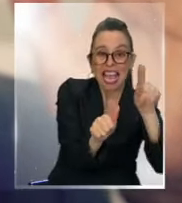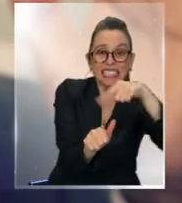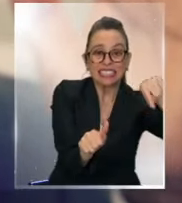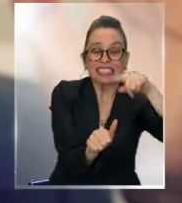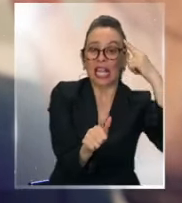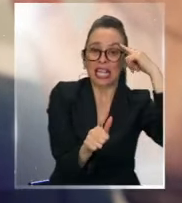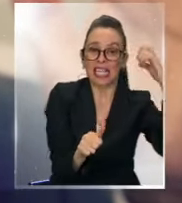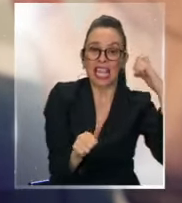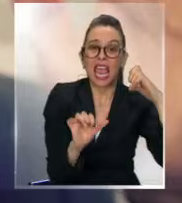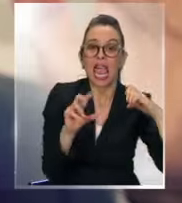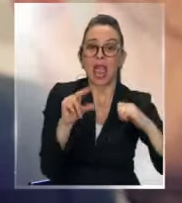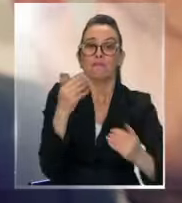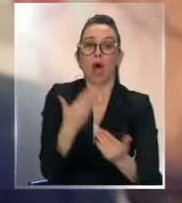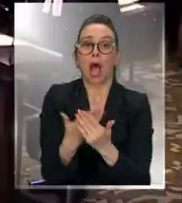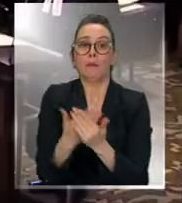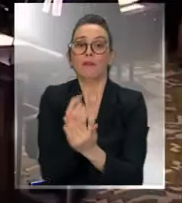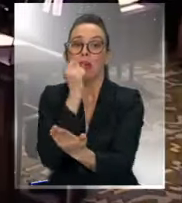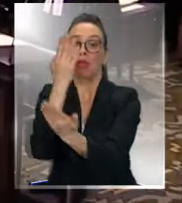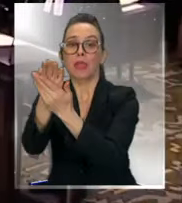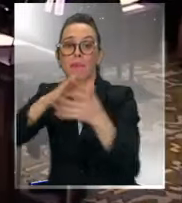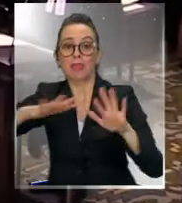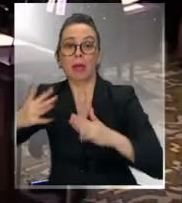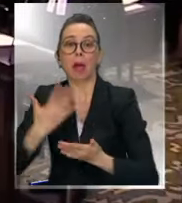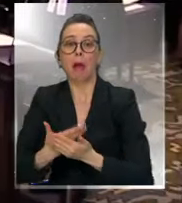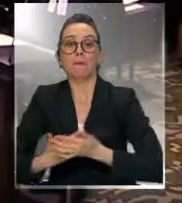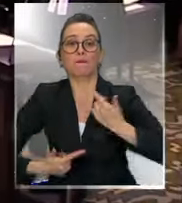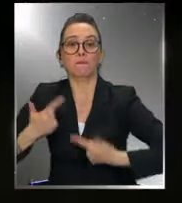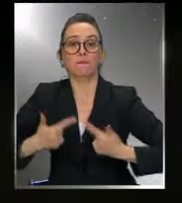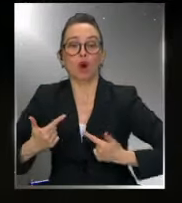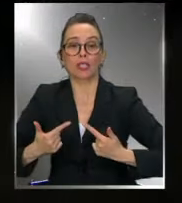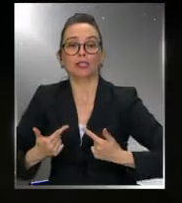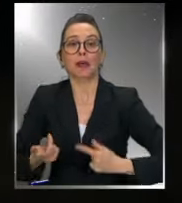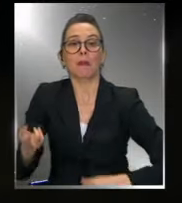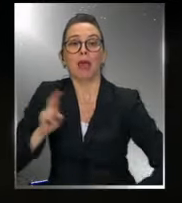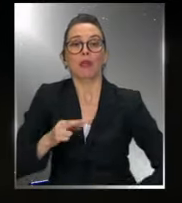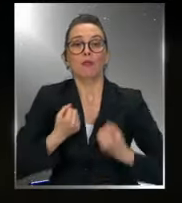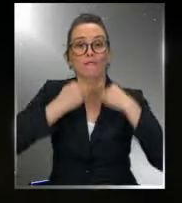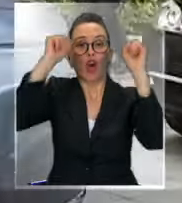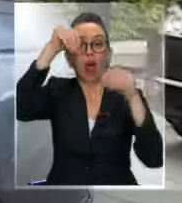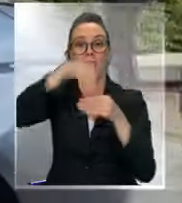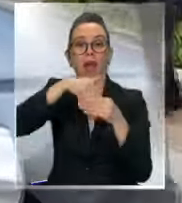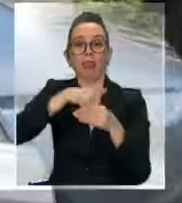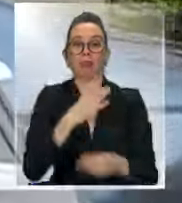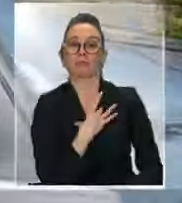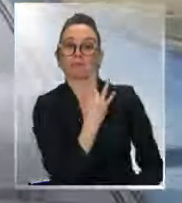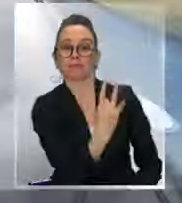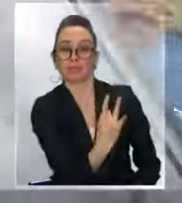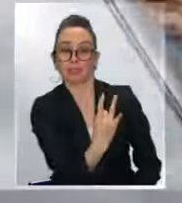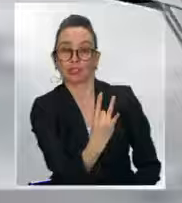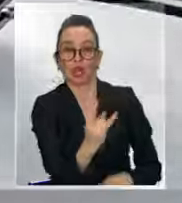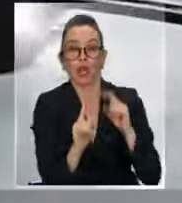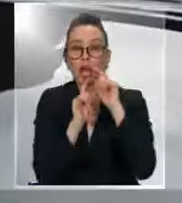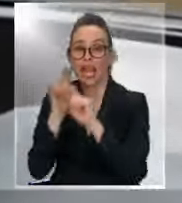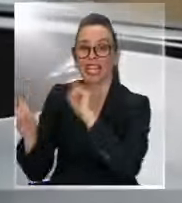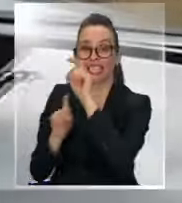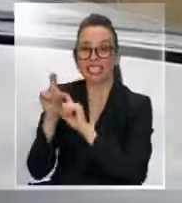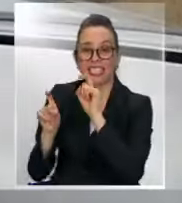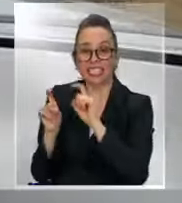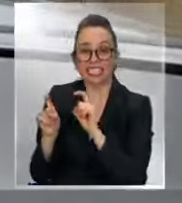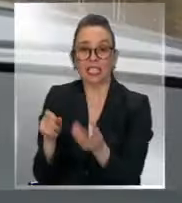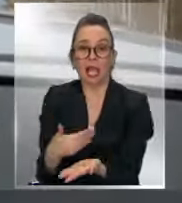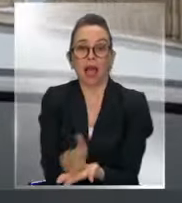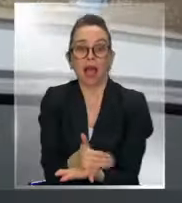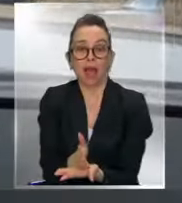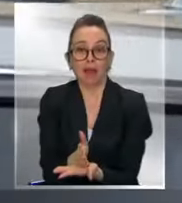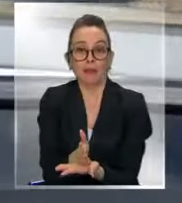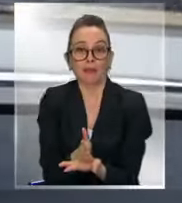utiliza políticamente la demanda marítima para conseguir una nueva reelección. Por eso las críticas apuntan ahora a la